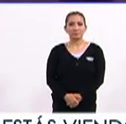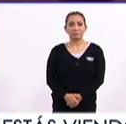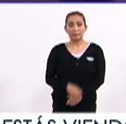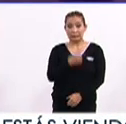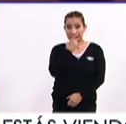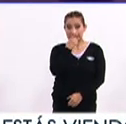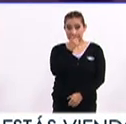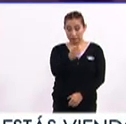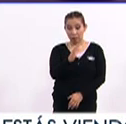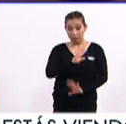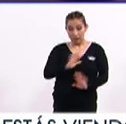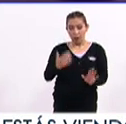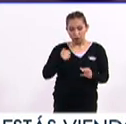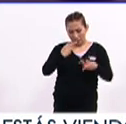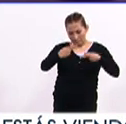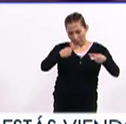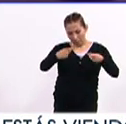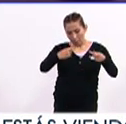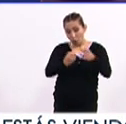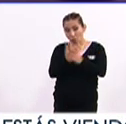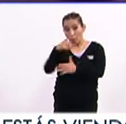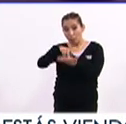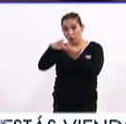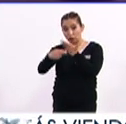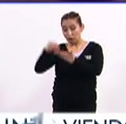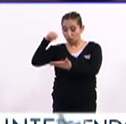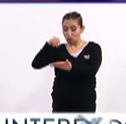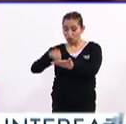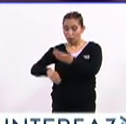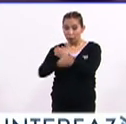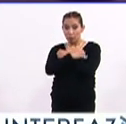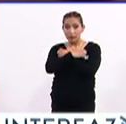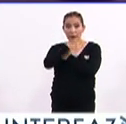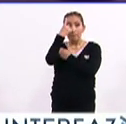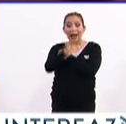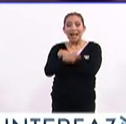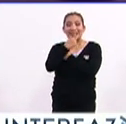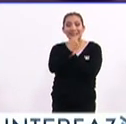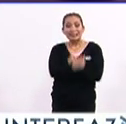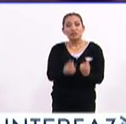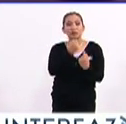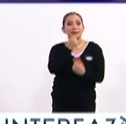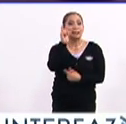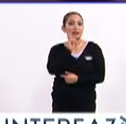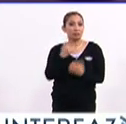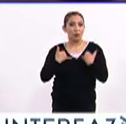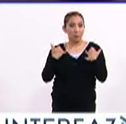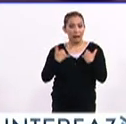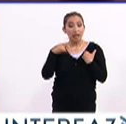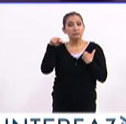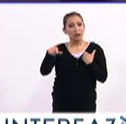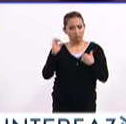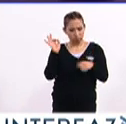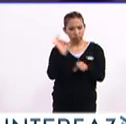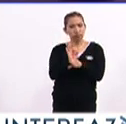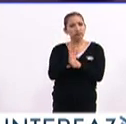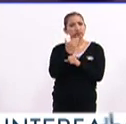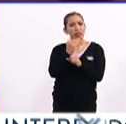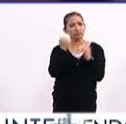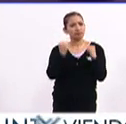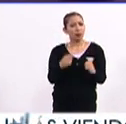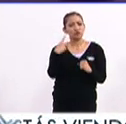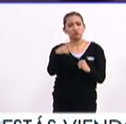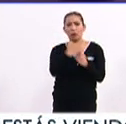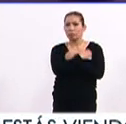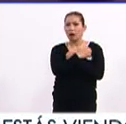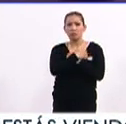Manifiesta que hemos venido estructurando un nuevo proyecto educativo para nuestras niñas, niños y jóvenes que les garantice de una vez por